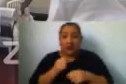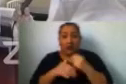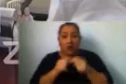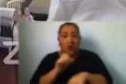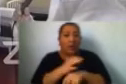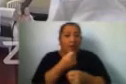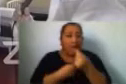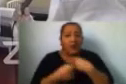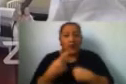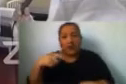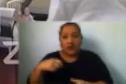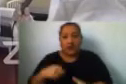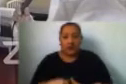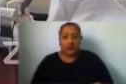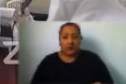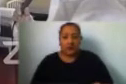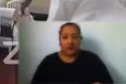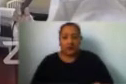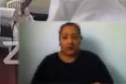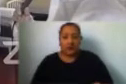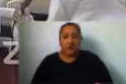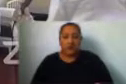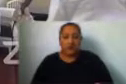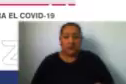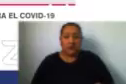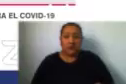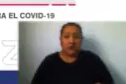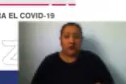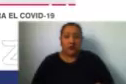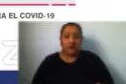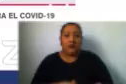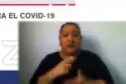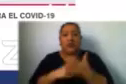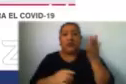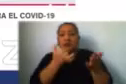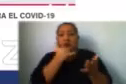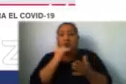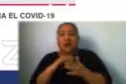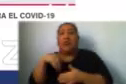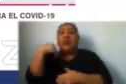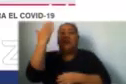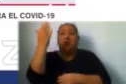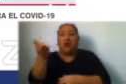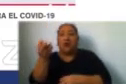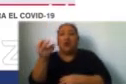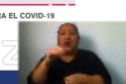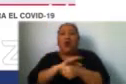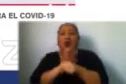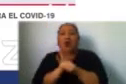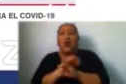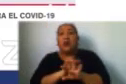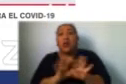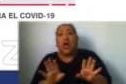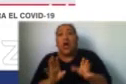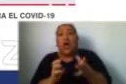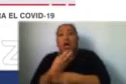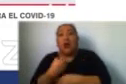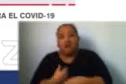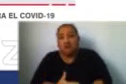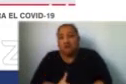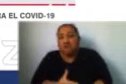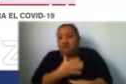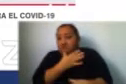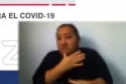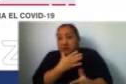medicamentos correspondientes. ¿Qué va a pasar después de este periodo de cuarentena en Arequipa? No lo sabemos. Lo que